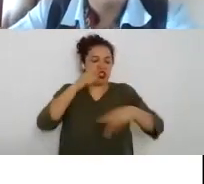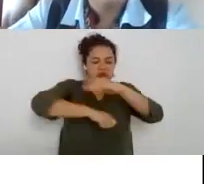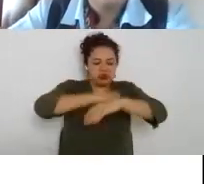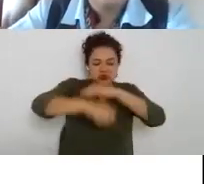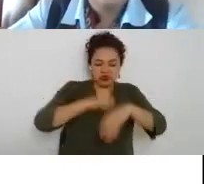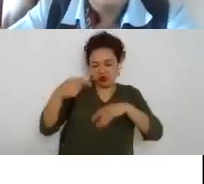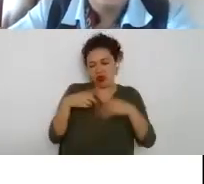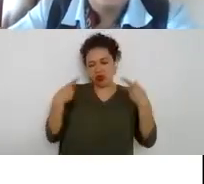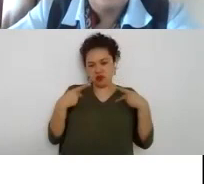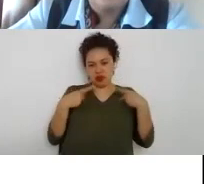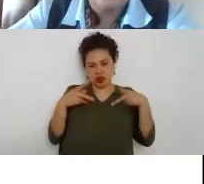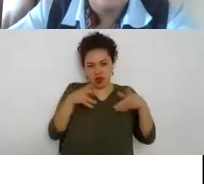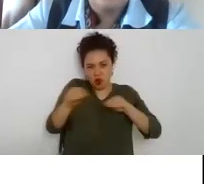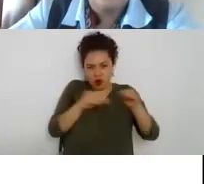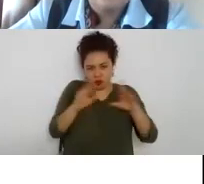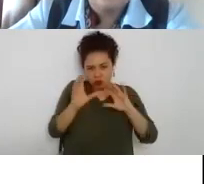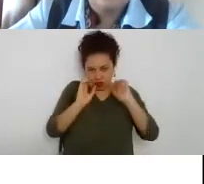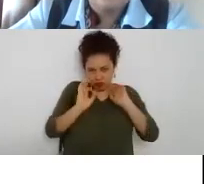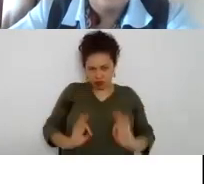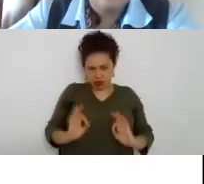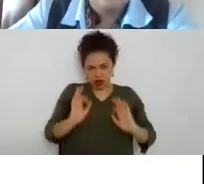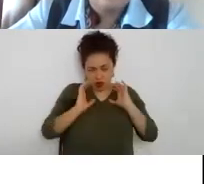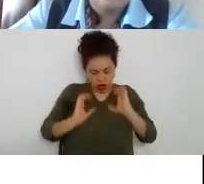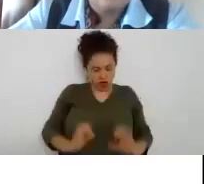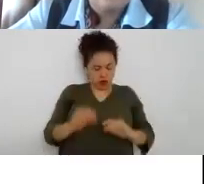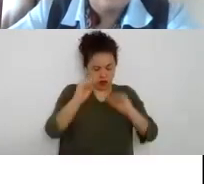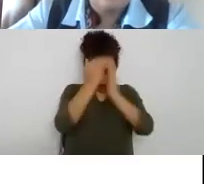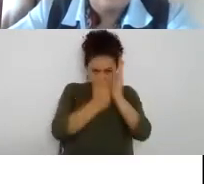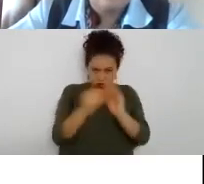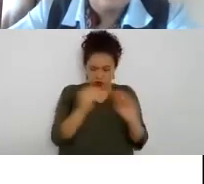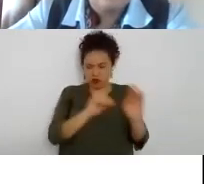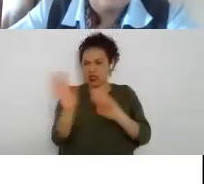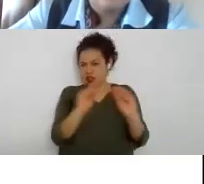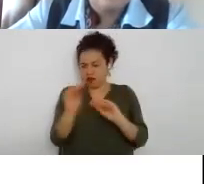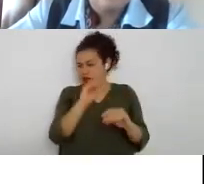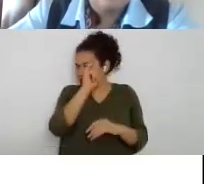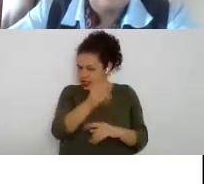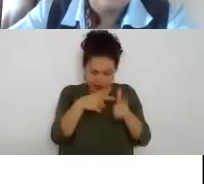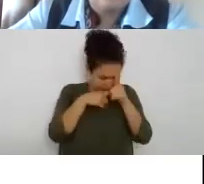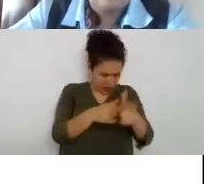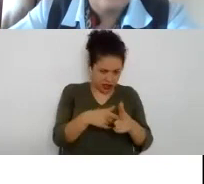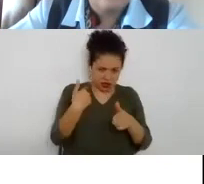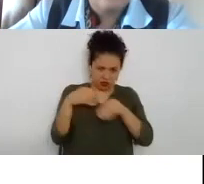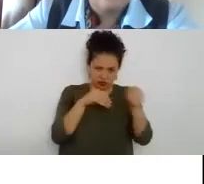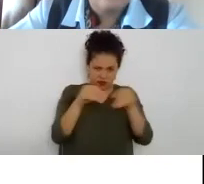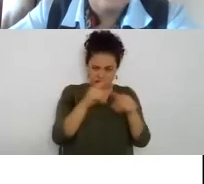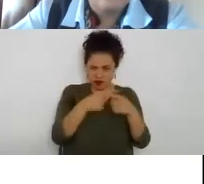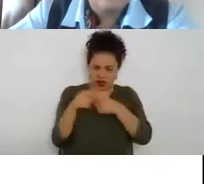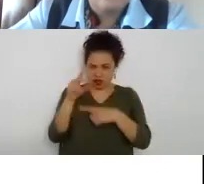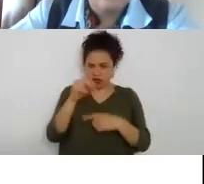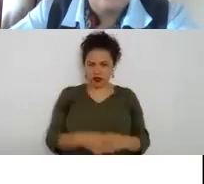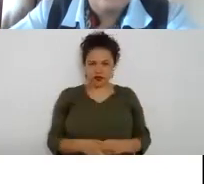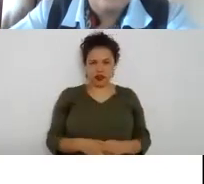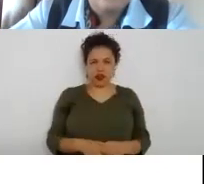menos la extremidad. Y cuando yo termine mi vendaje, va a quedar en esa posición. Ya no lo voy a mover, ¿de acuerdo? Otra